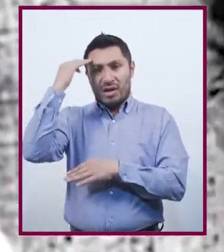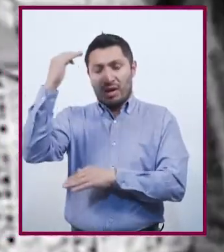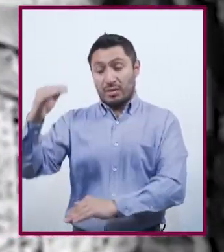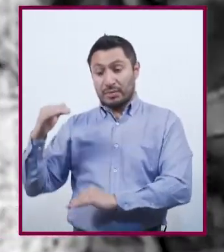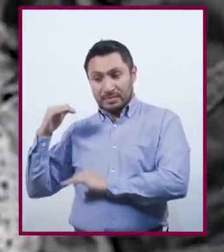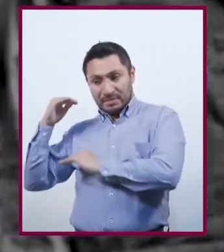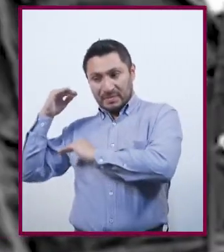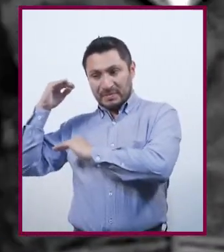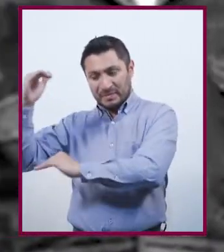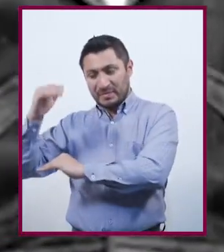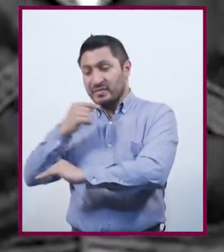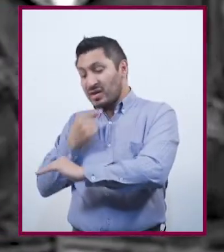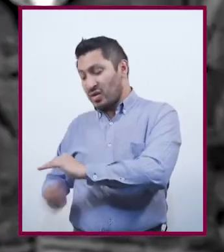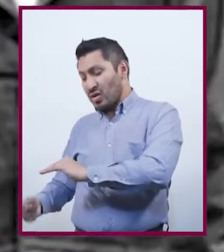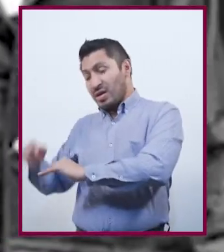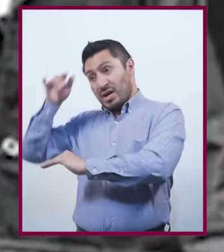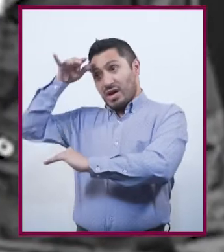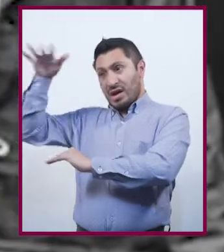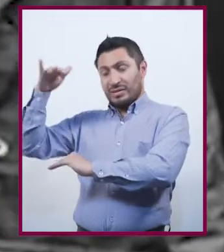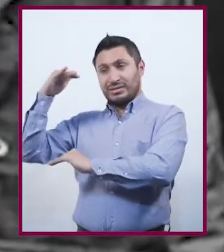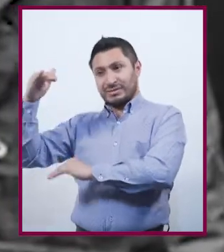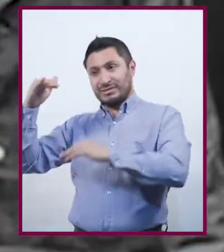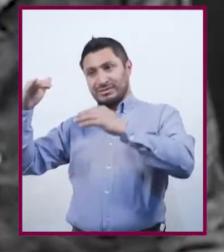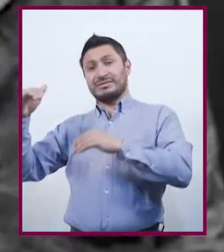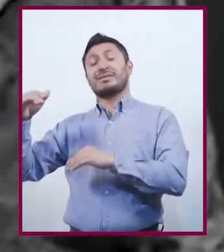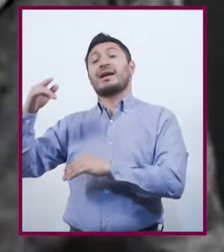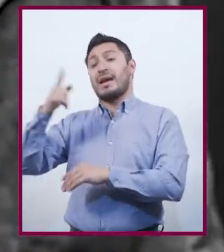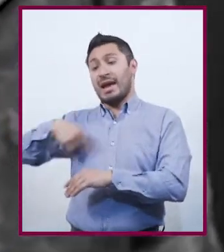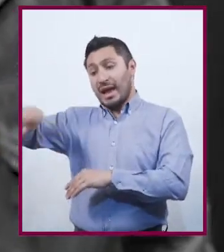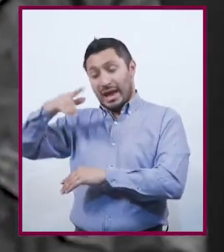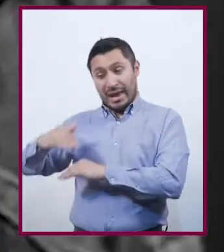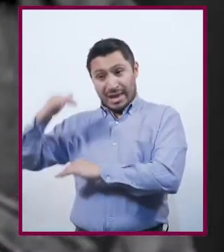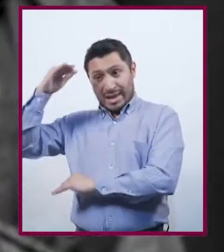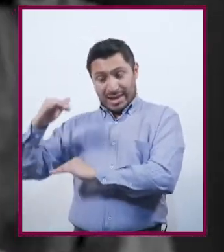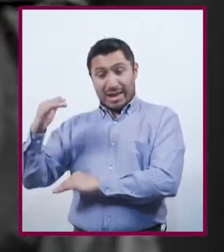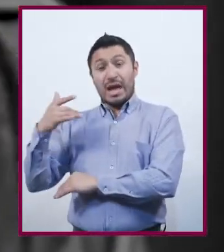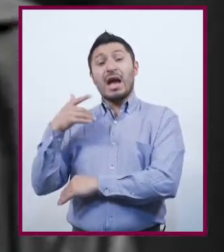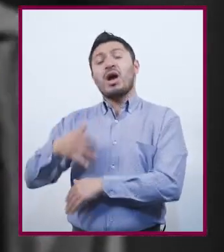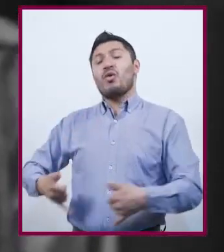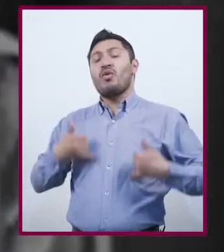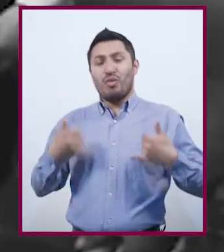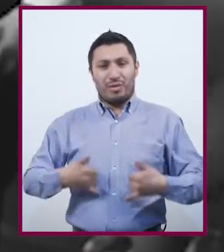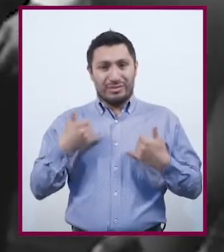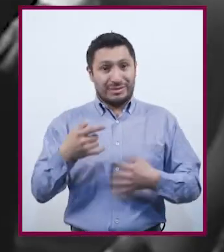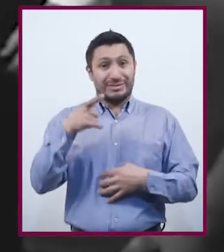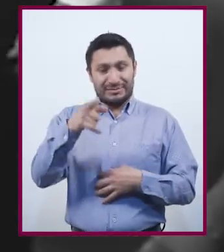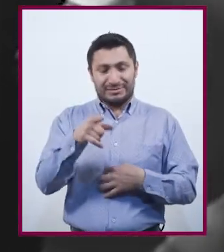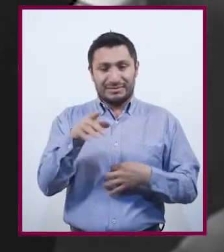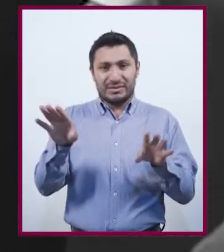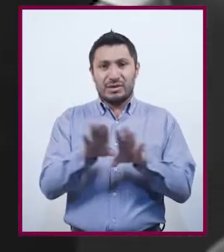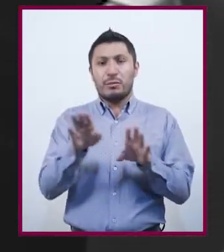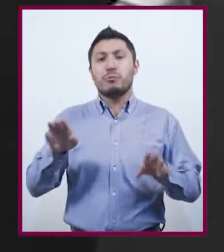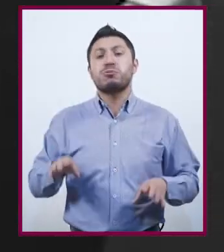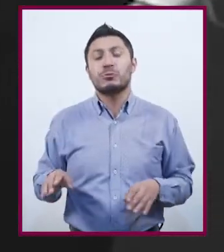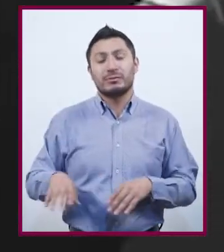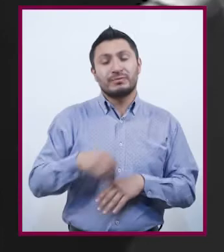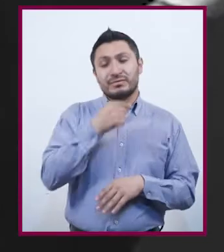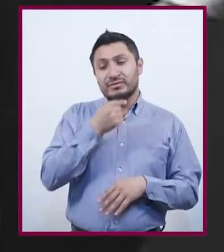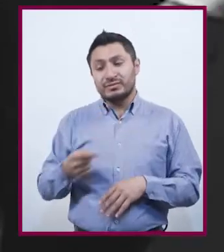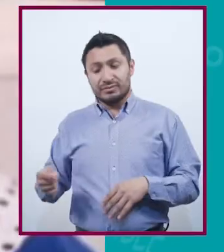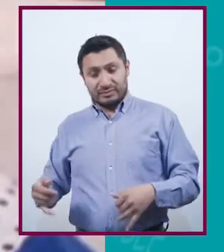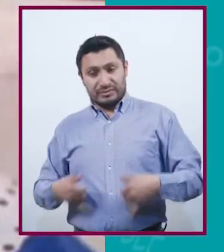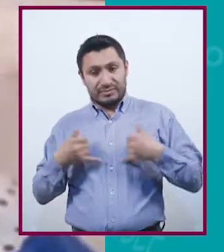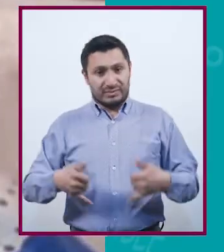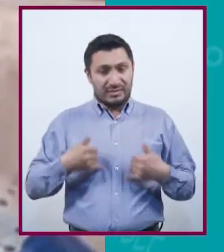circunstancias históricas, esto comenzó a cambiar. Se abrió paso a un periodo intermedio conocido a grandes rasgos como la